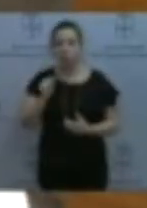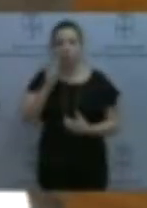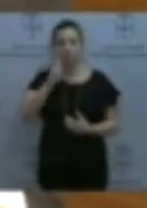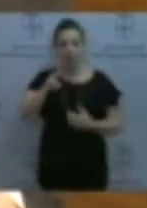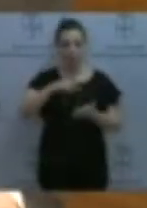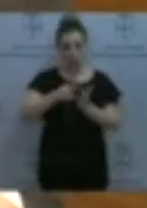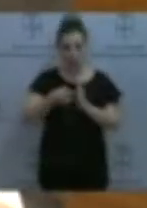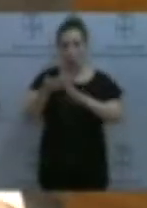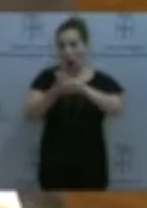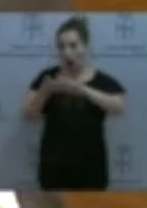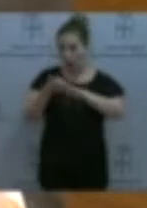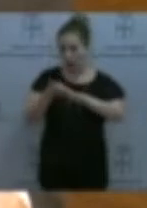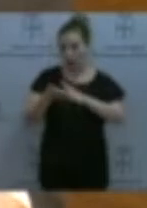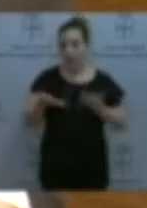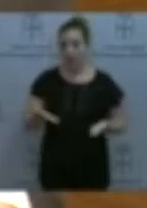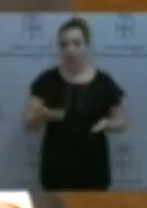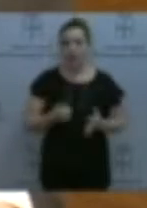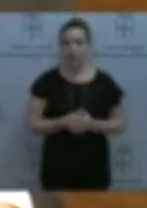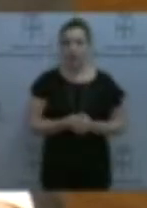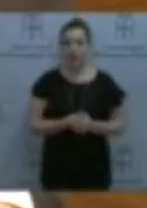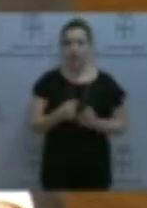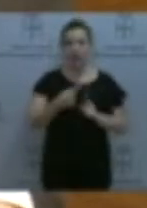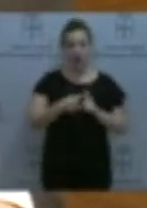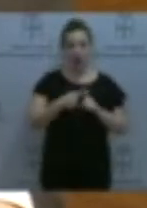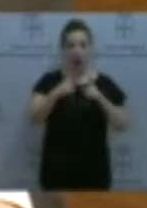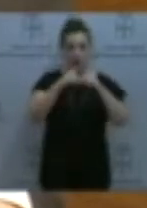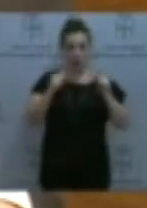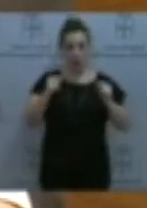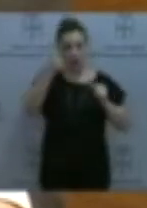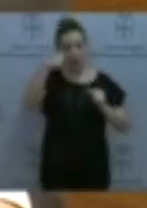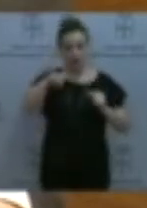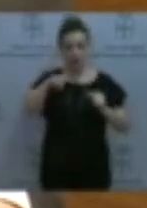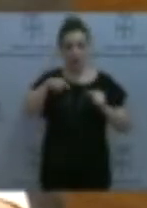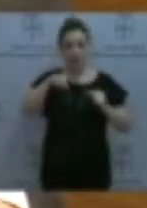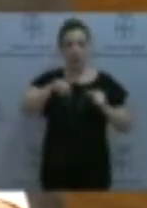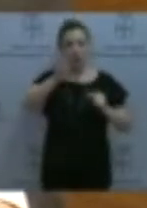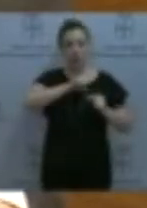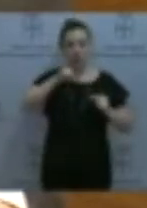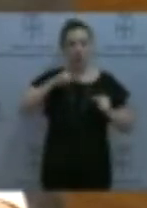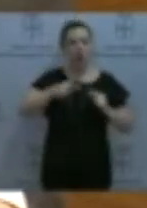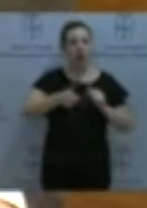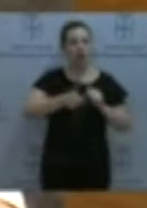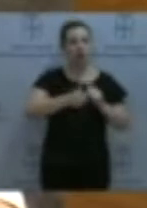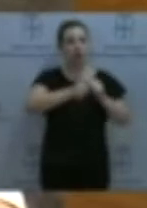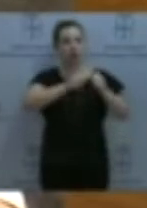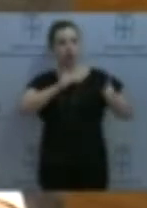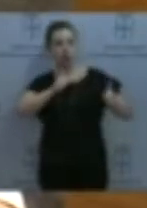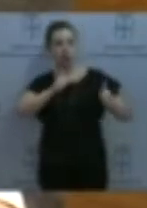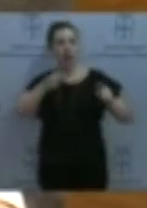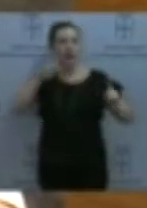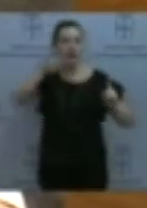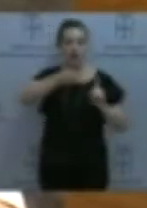de Asturias, como es conocido, es una región referente en materia energética que ha supuesto un